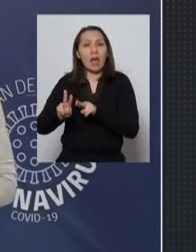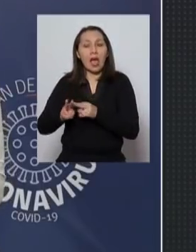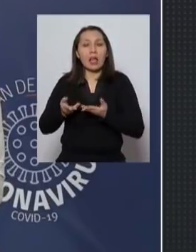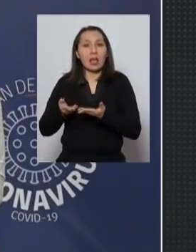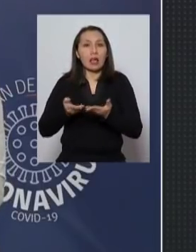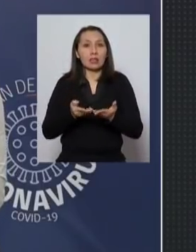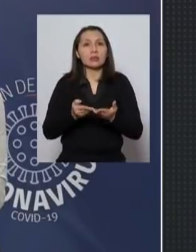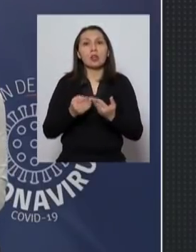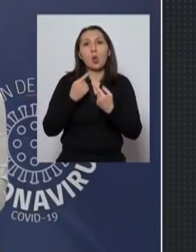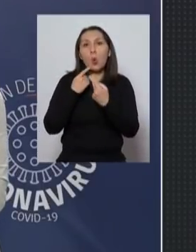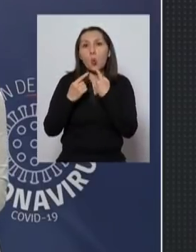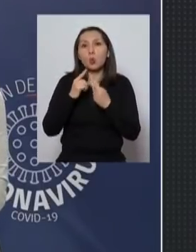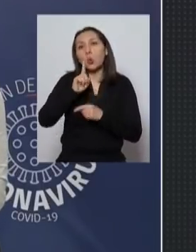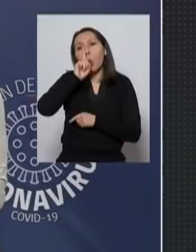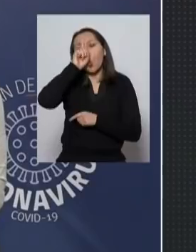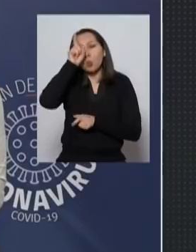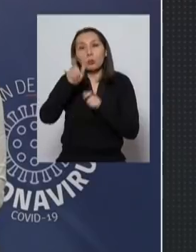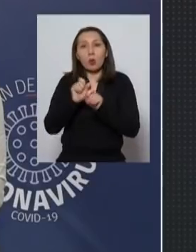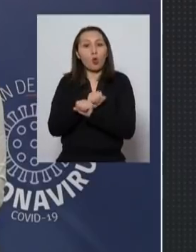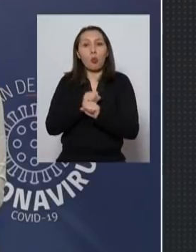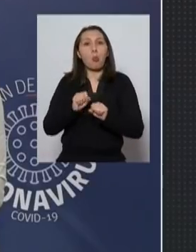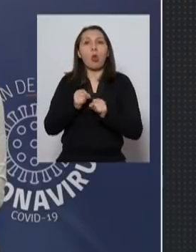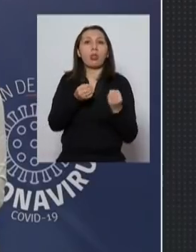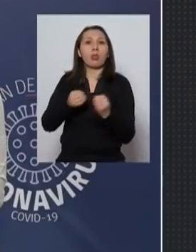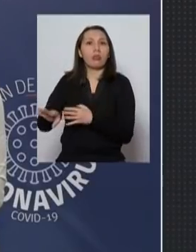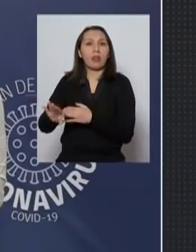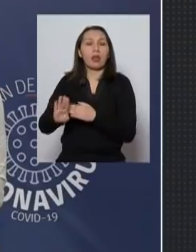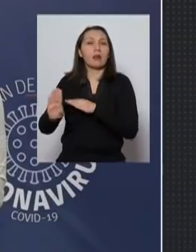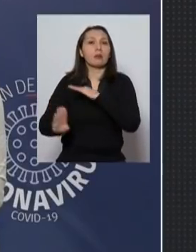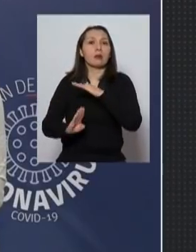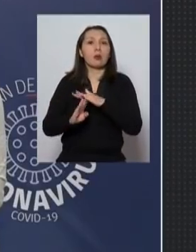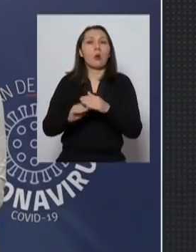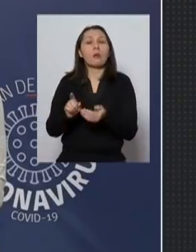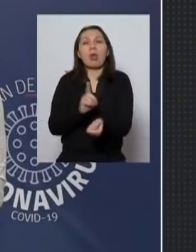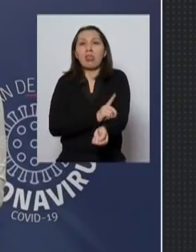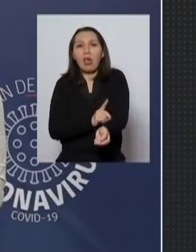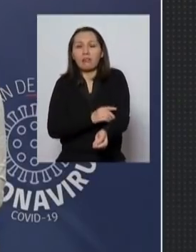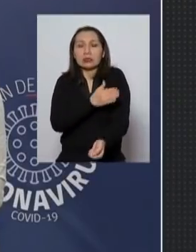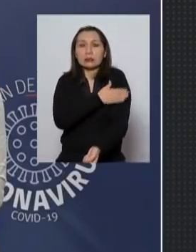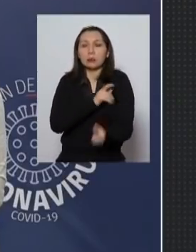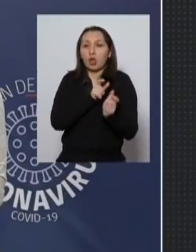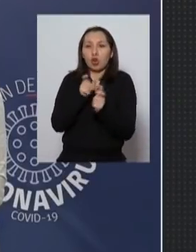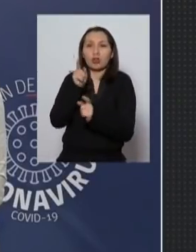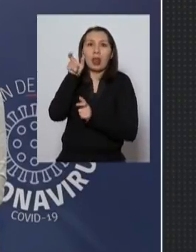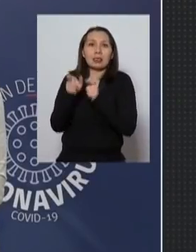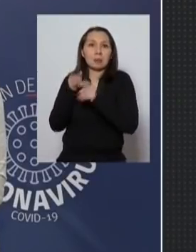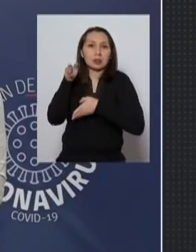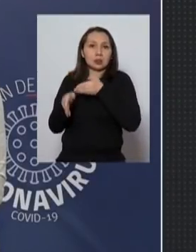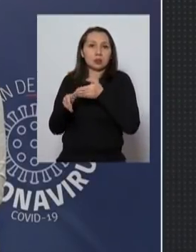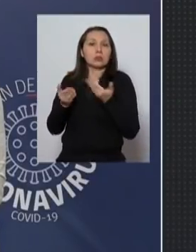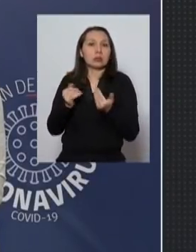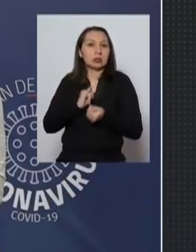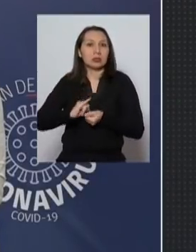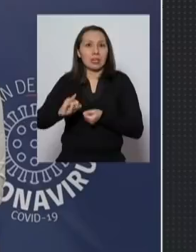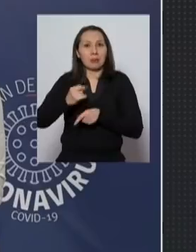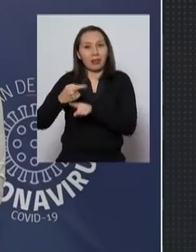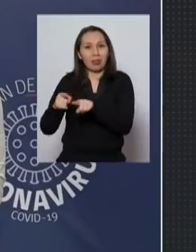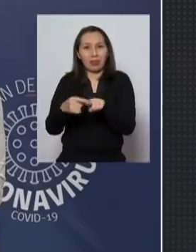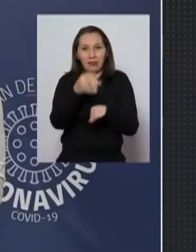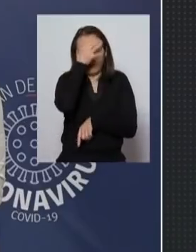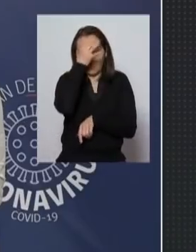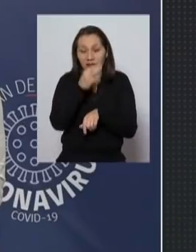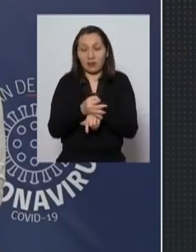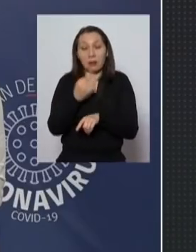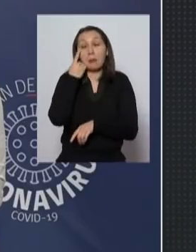la consulta habitual, que no podemos abandonar la consulta de diabetes, de hipertensión, en fin, de distintas enfermedades,